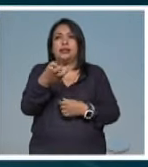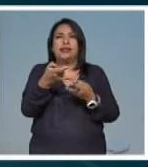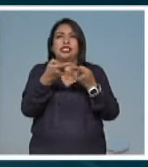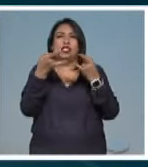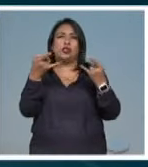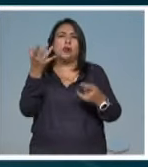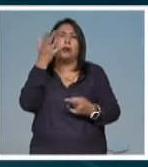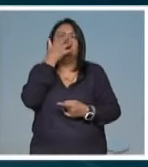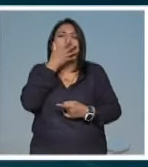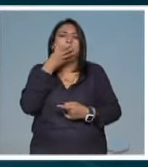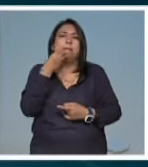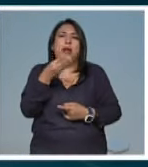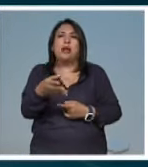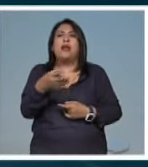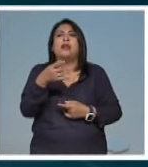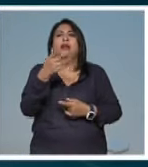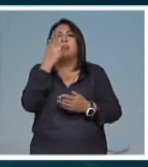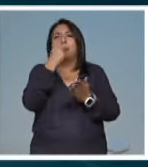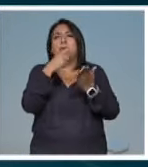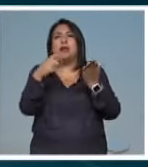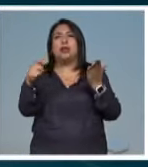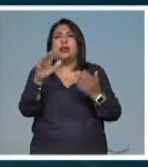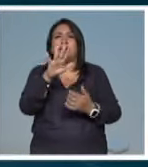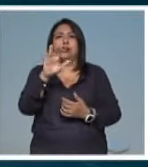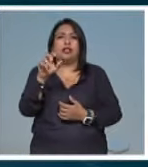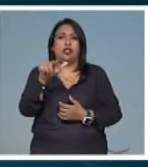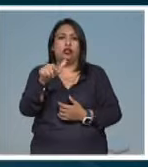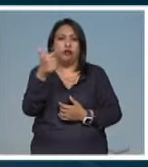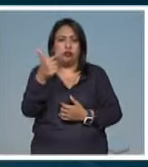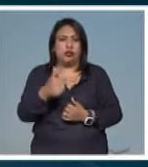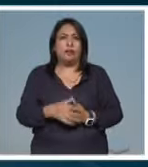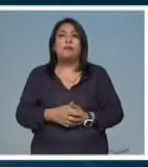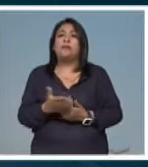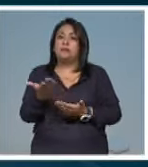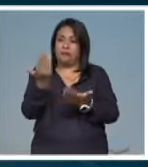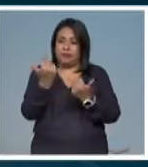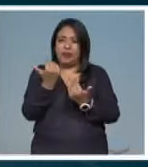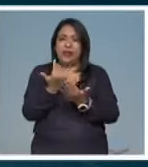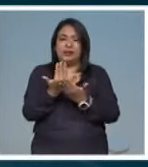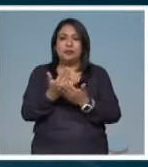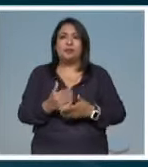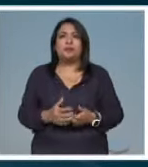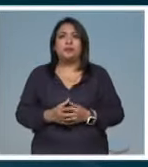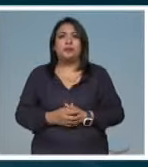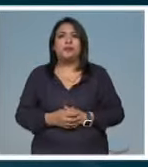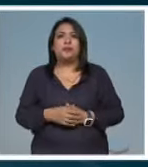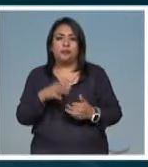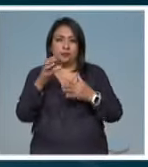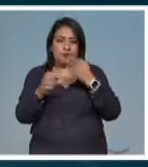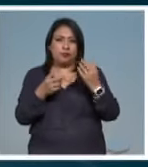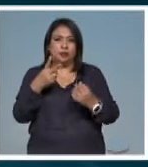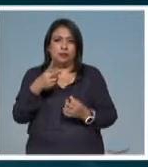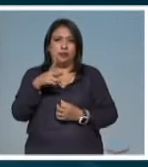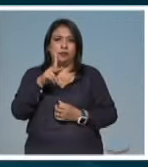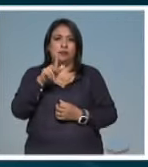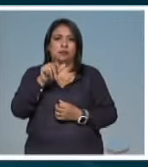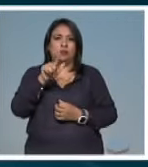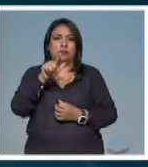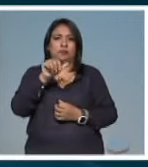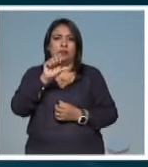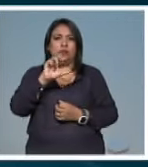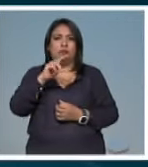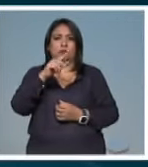historia fascinante del manuscrito 512. Los esperamos. Noticias 22, Paola